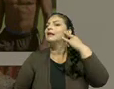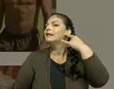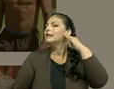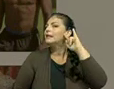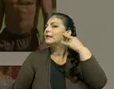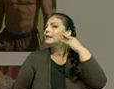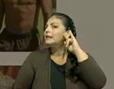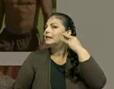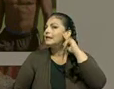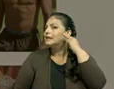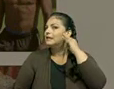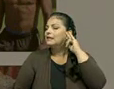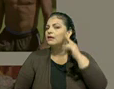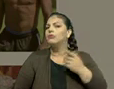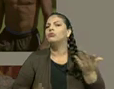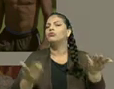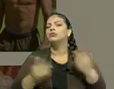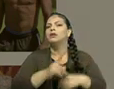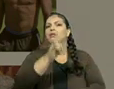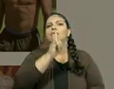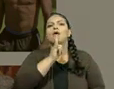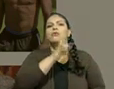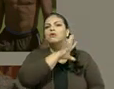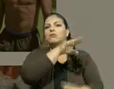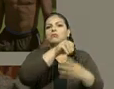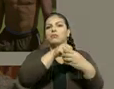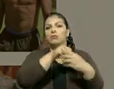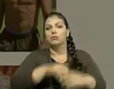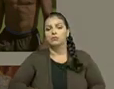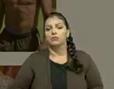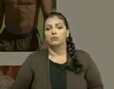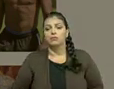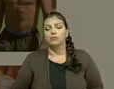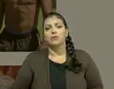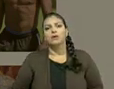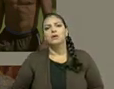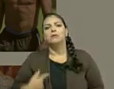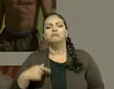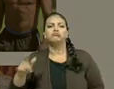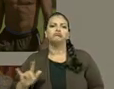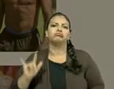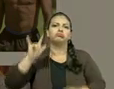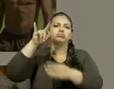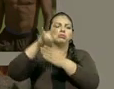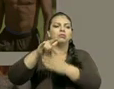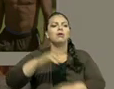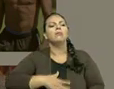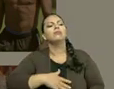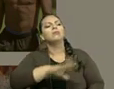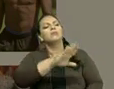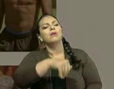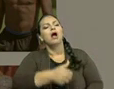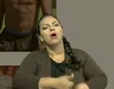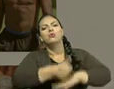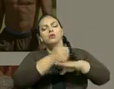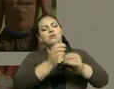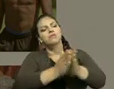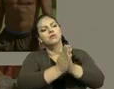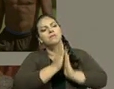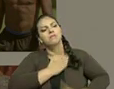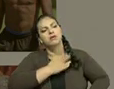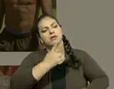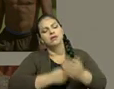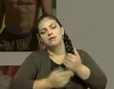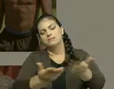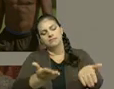a que Cintia Pinargote, madre de la pequeña, perdió la custodia temporal tras dejarla en un auto mientras